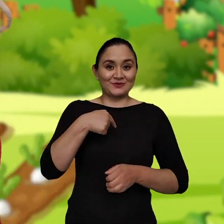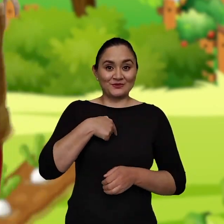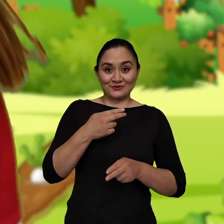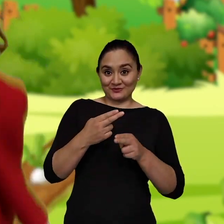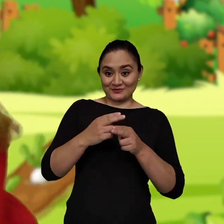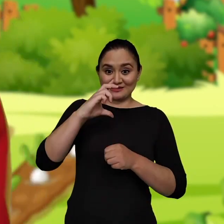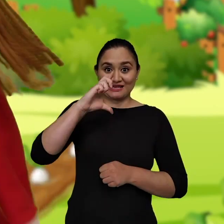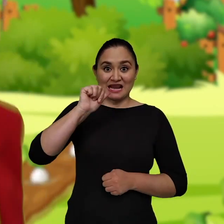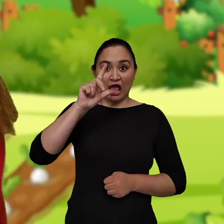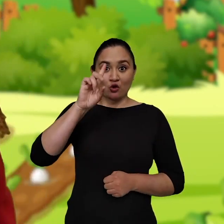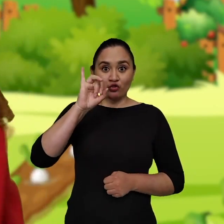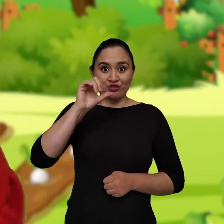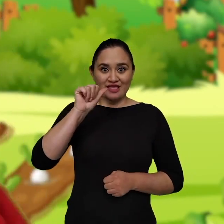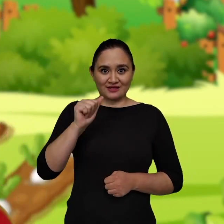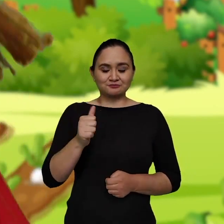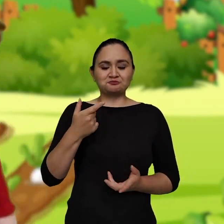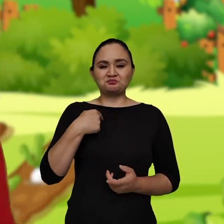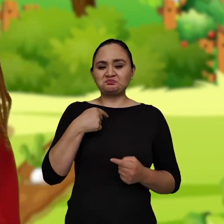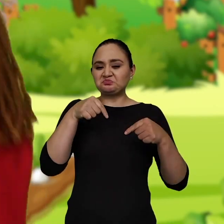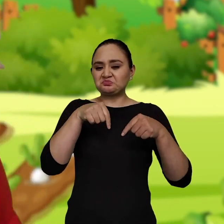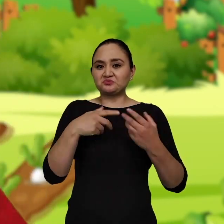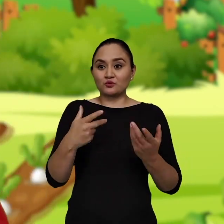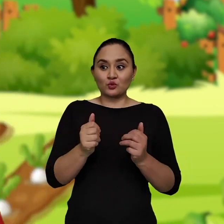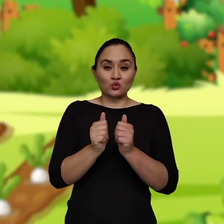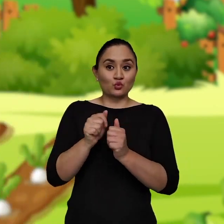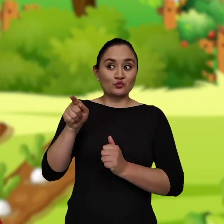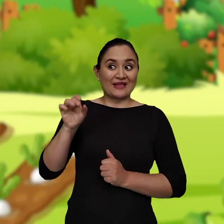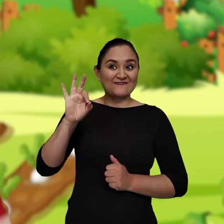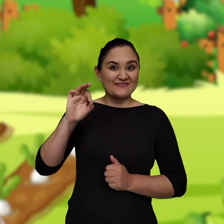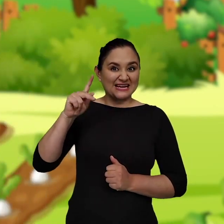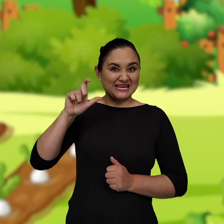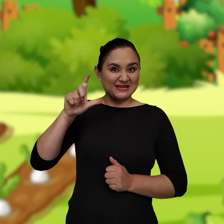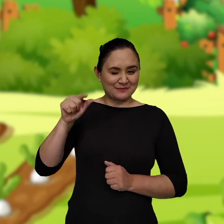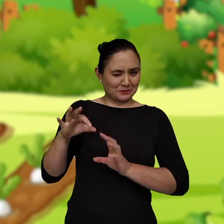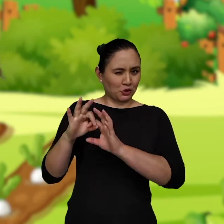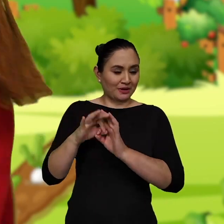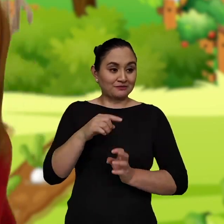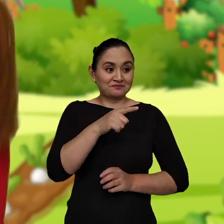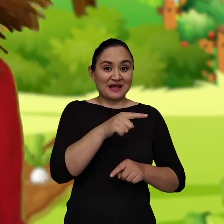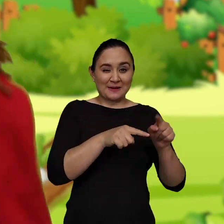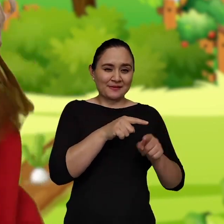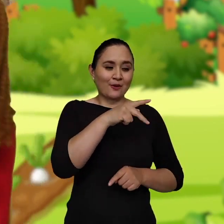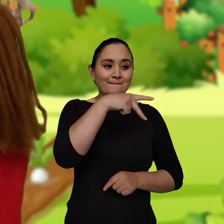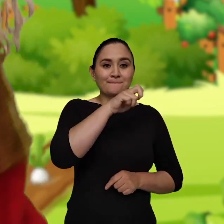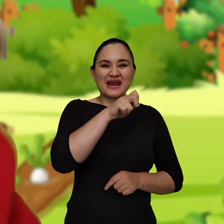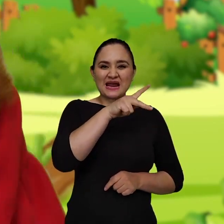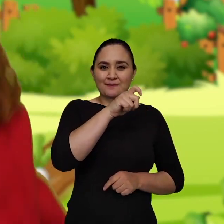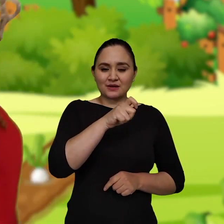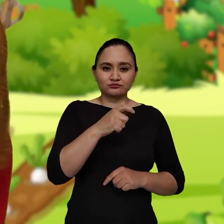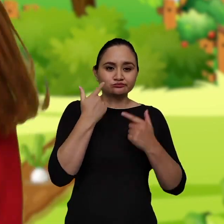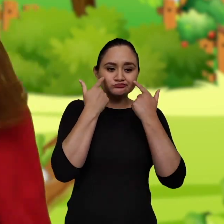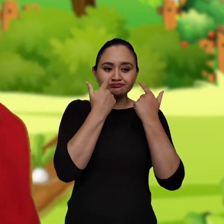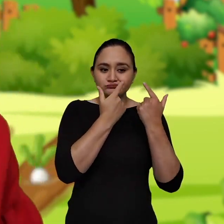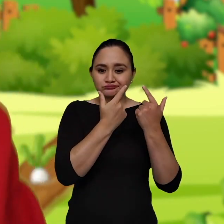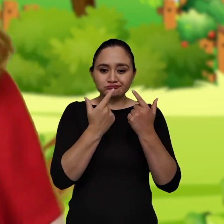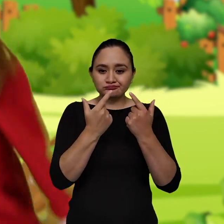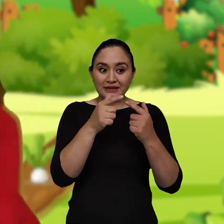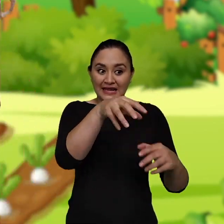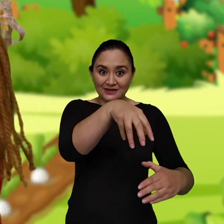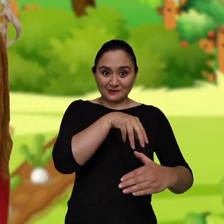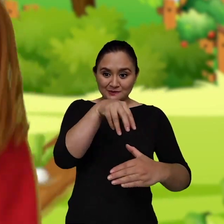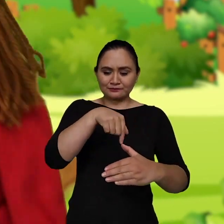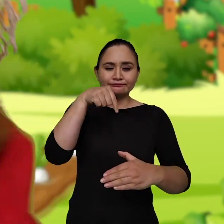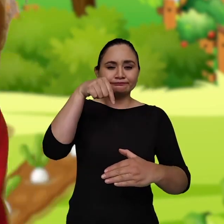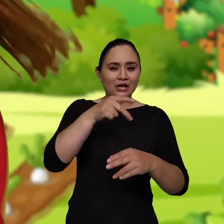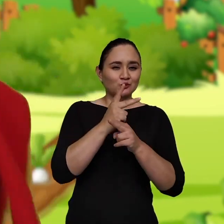ecuatoriana. Soy Claudia Cerezo y hoy estamos junto a Felipe y Pepe cuidando los productos cosechados en